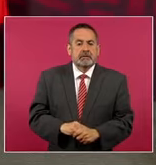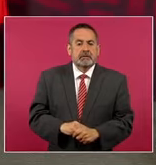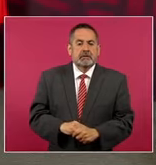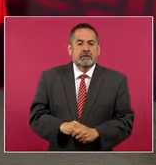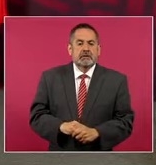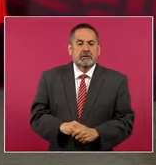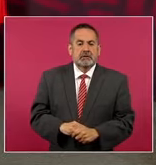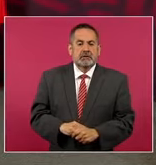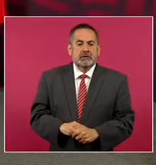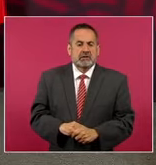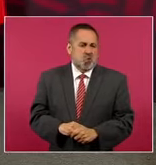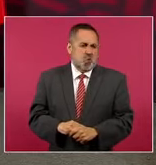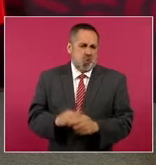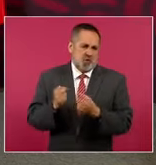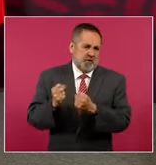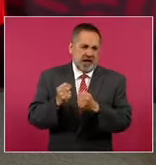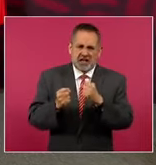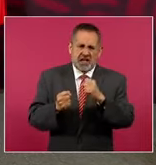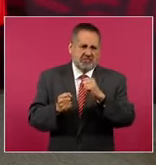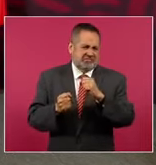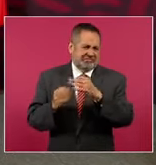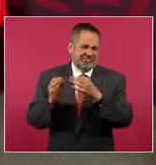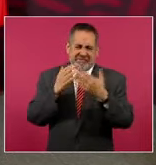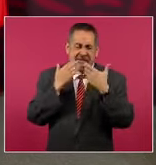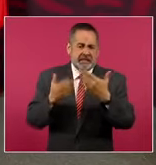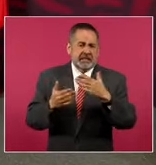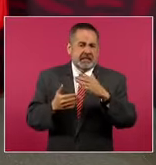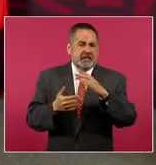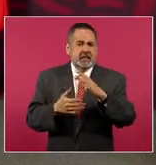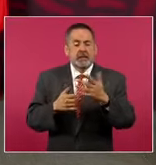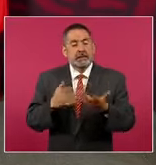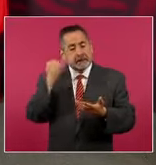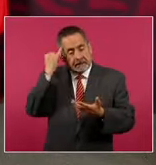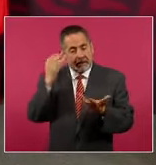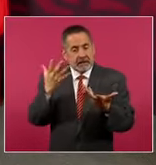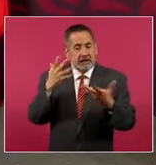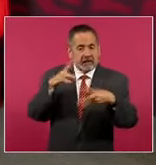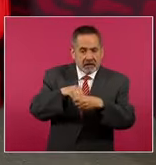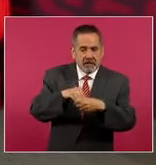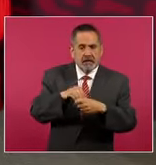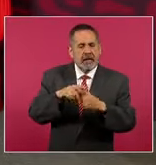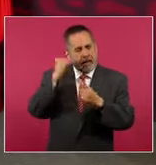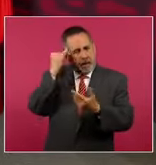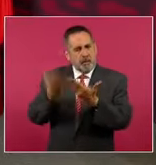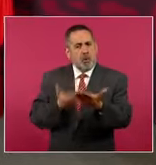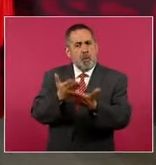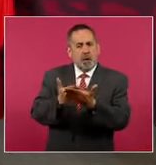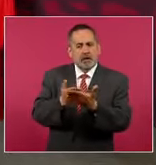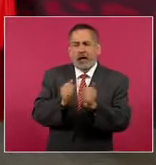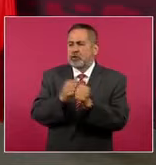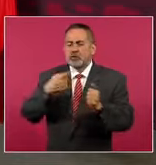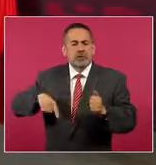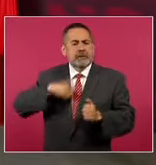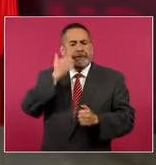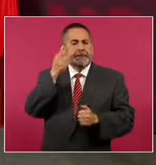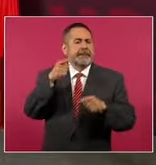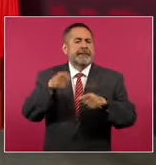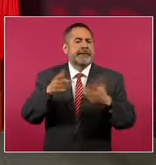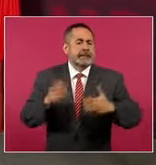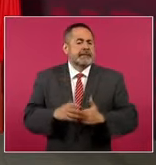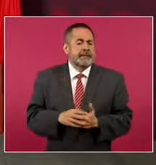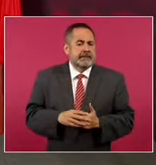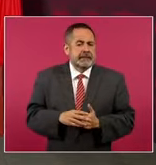Tenemos un gran potencial. Entonces, que la integración, y esa es la propuesta que nosotros tenemos,